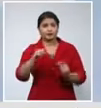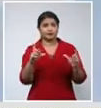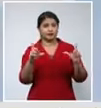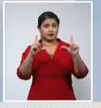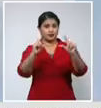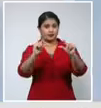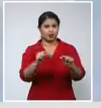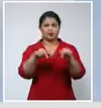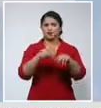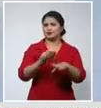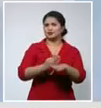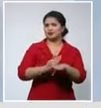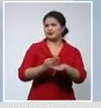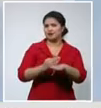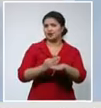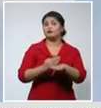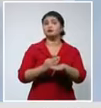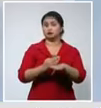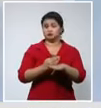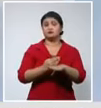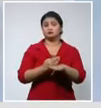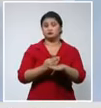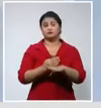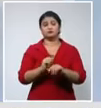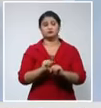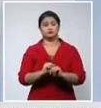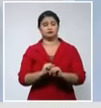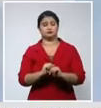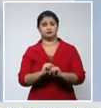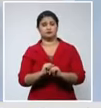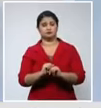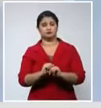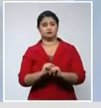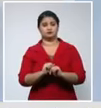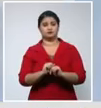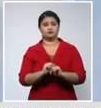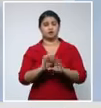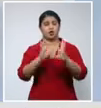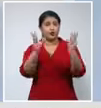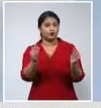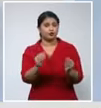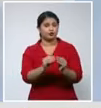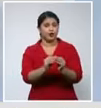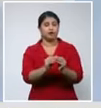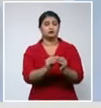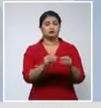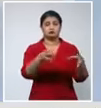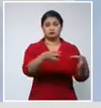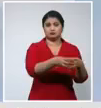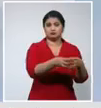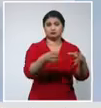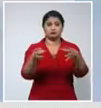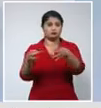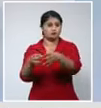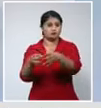del balance entre altas, o sea, recuperados y casos ingresados.